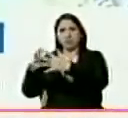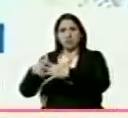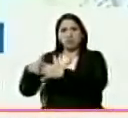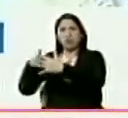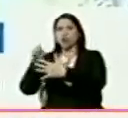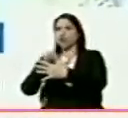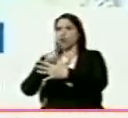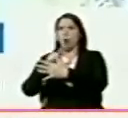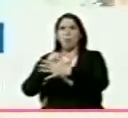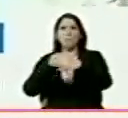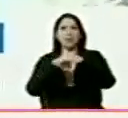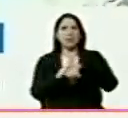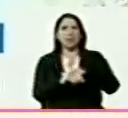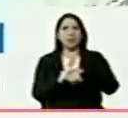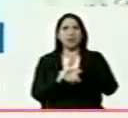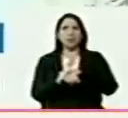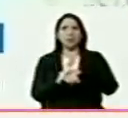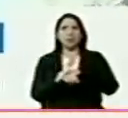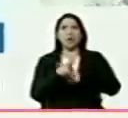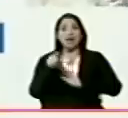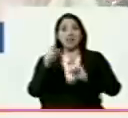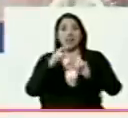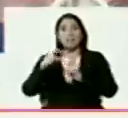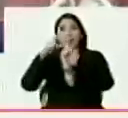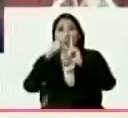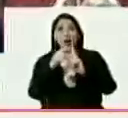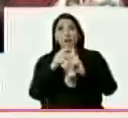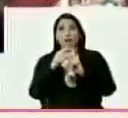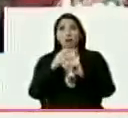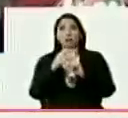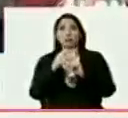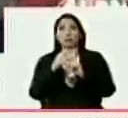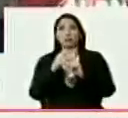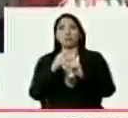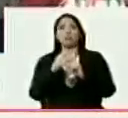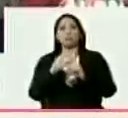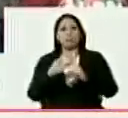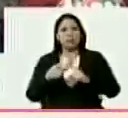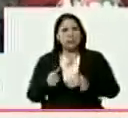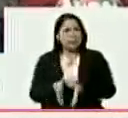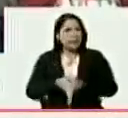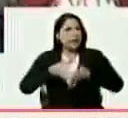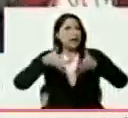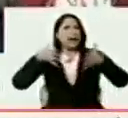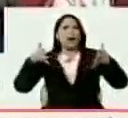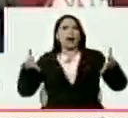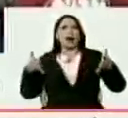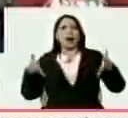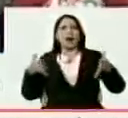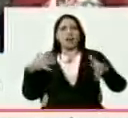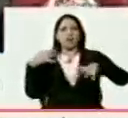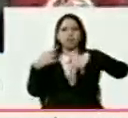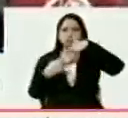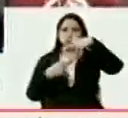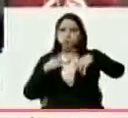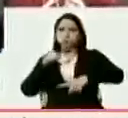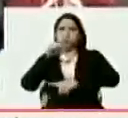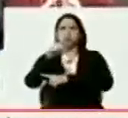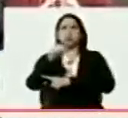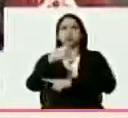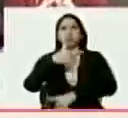pasarán. Este eslogan está dado de una grande señora revolucionaria